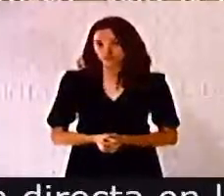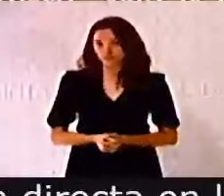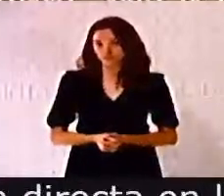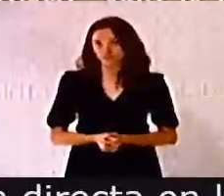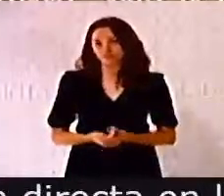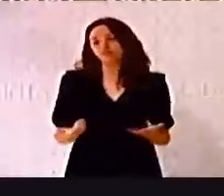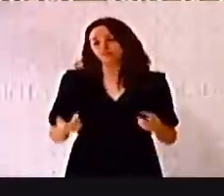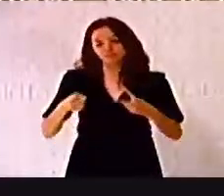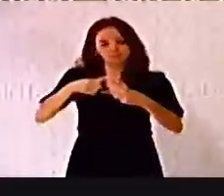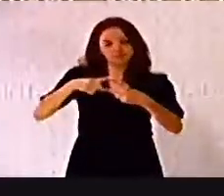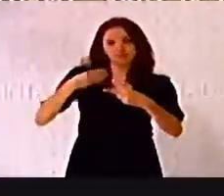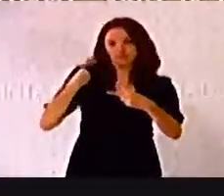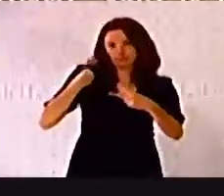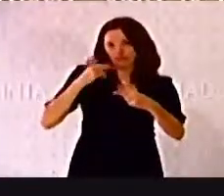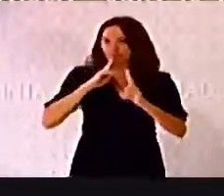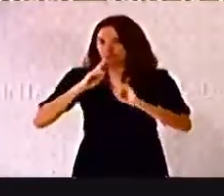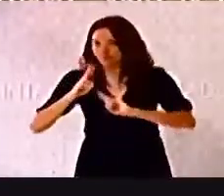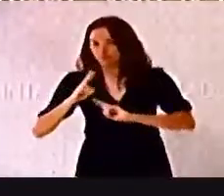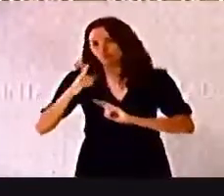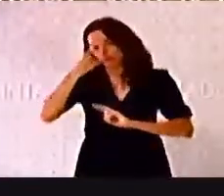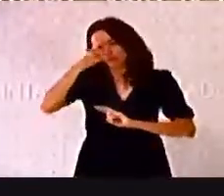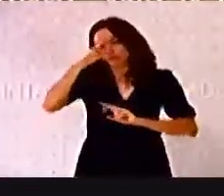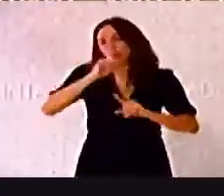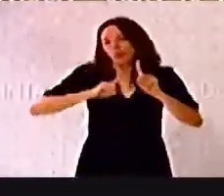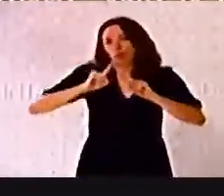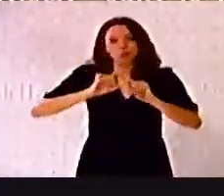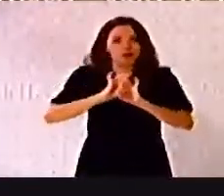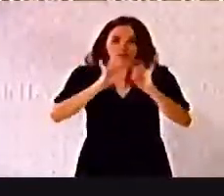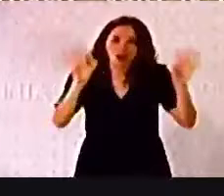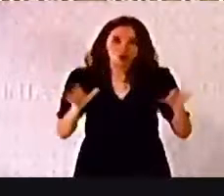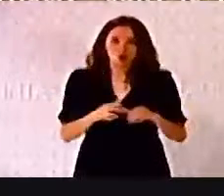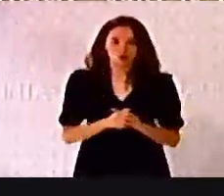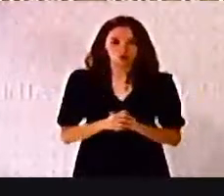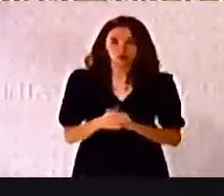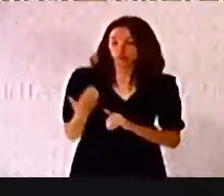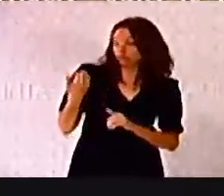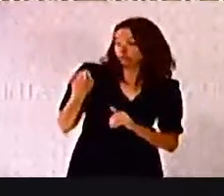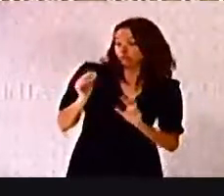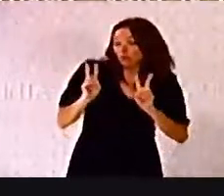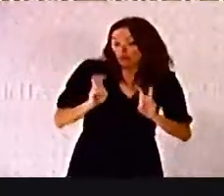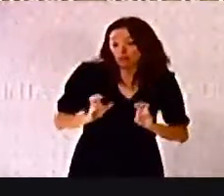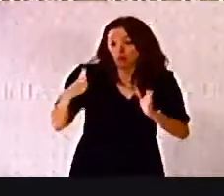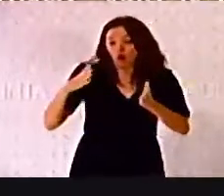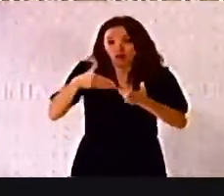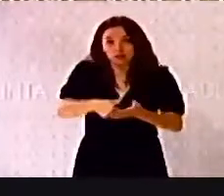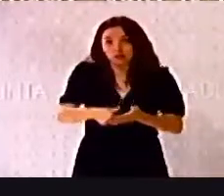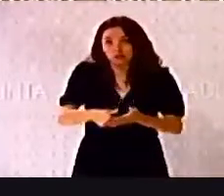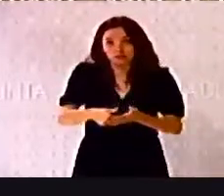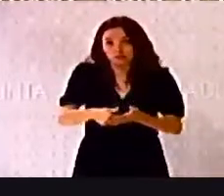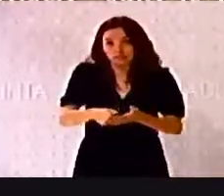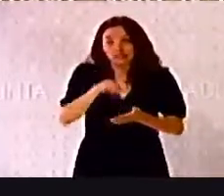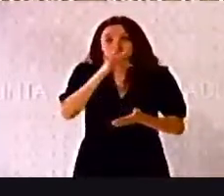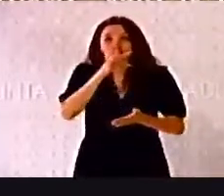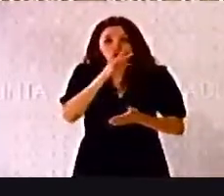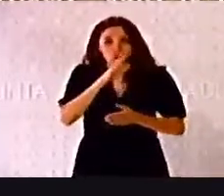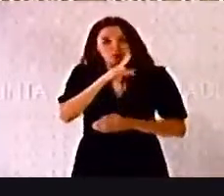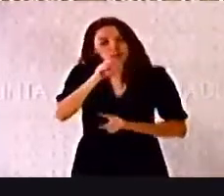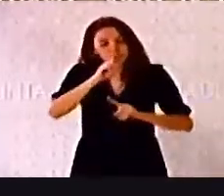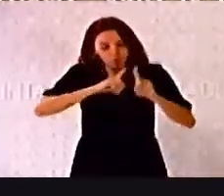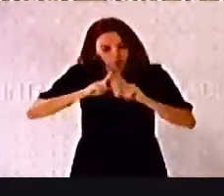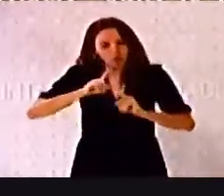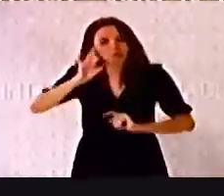Obviamente estoy preocupado. Estoy preocupado desde el minuto 1. Estamos todavía en el minuto 50. Estoy